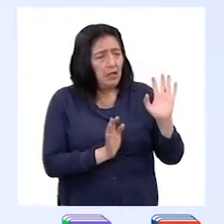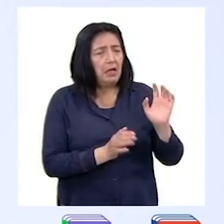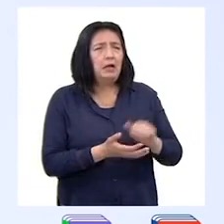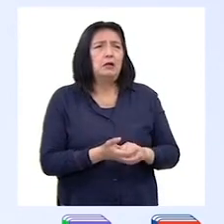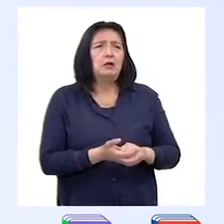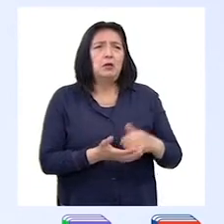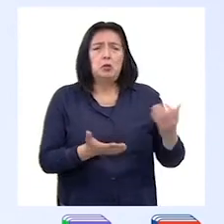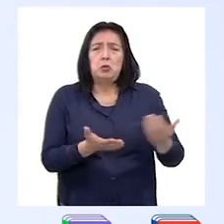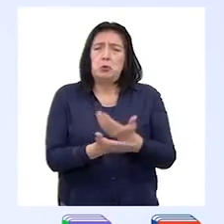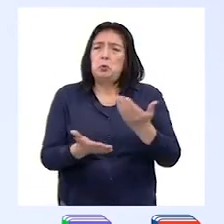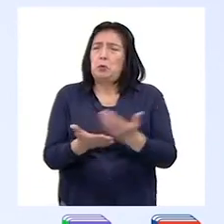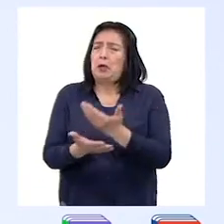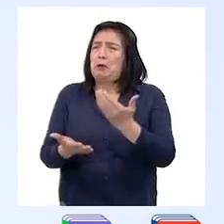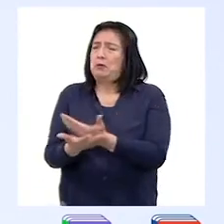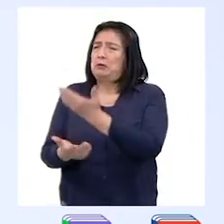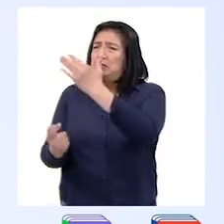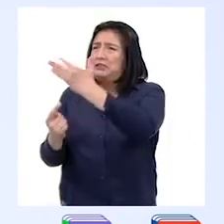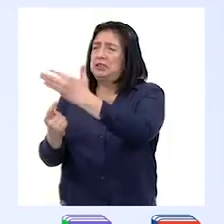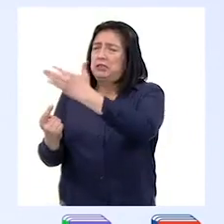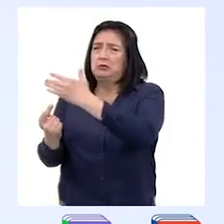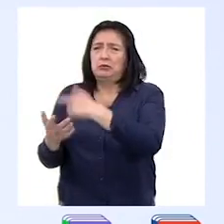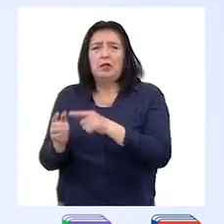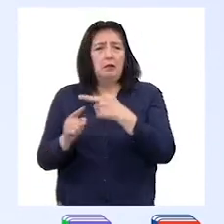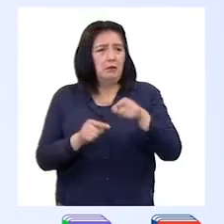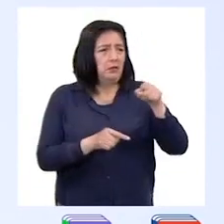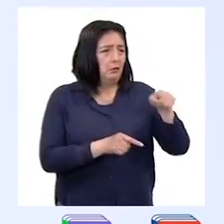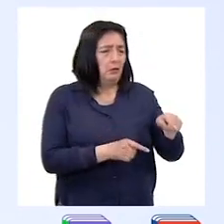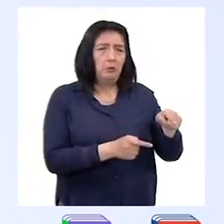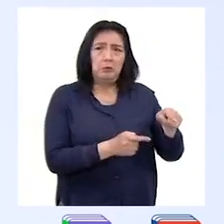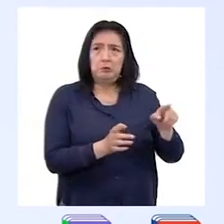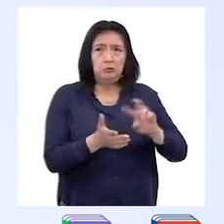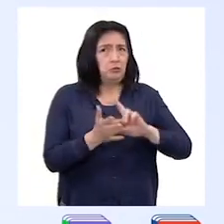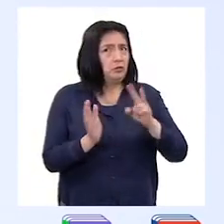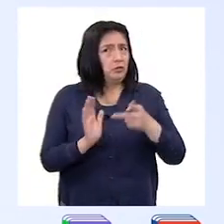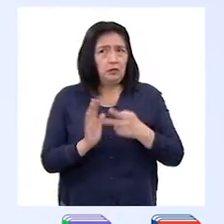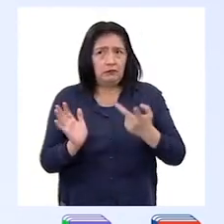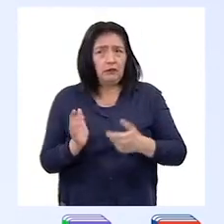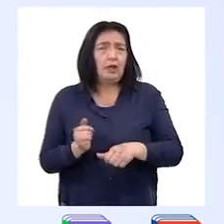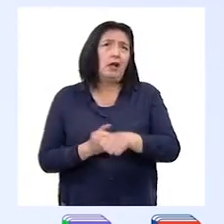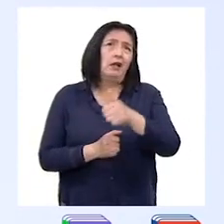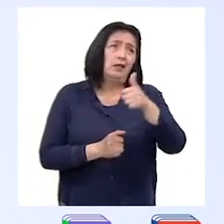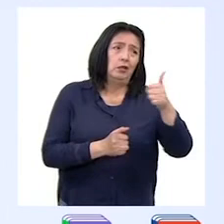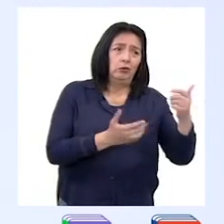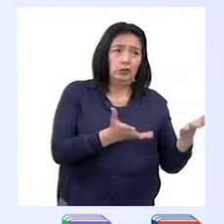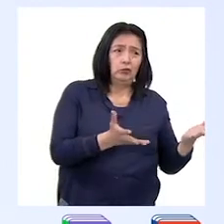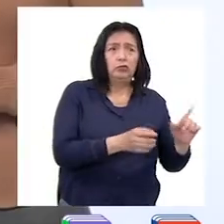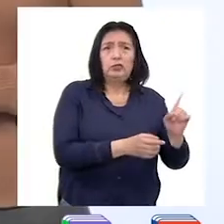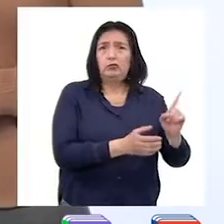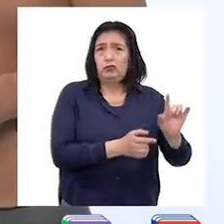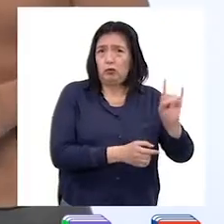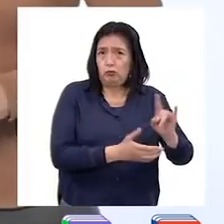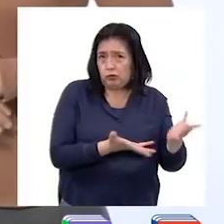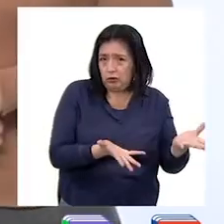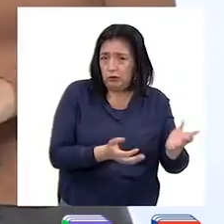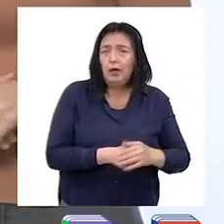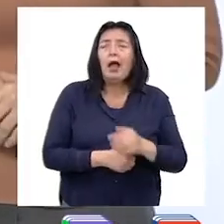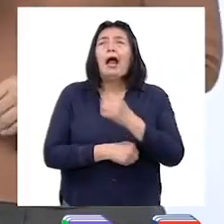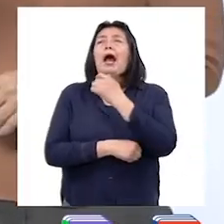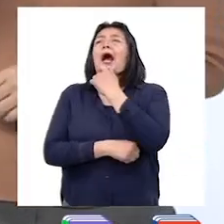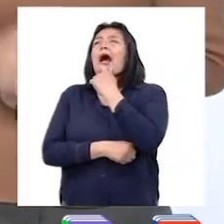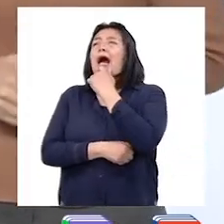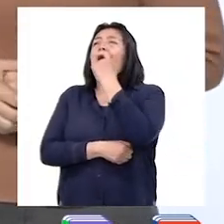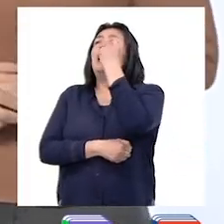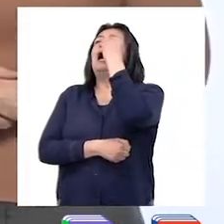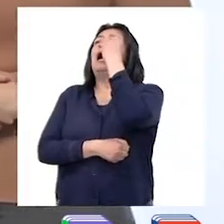aparecen nuevas tecnologías, eso no implica que las otras se dejen de usar. Ya